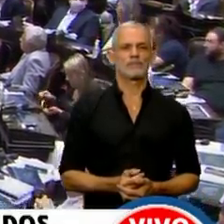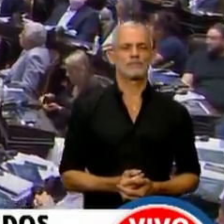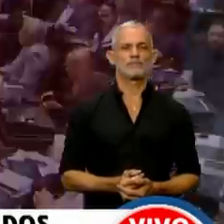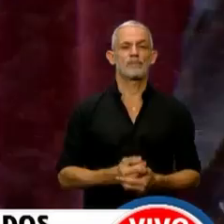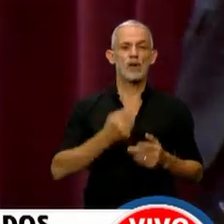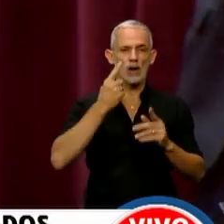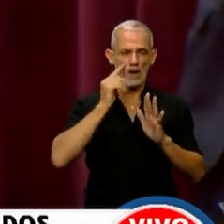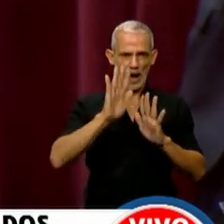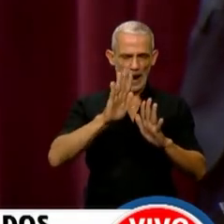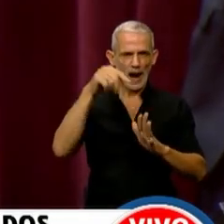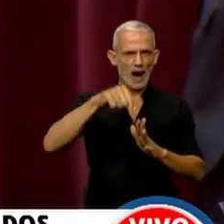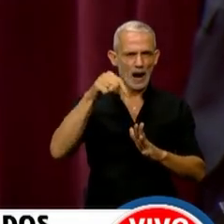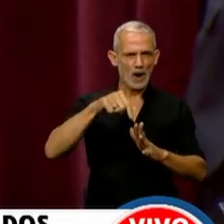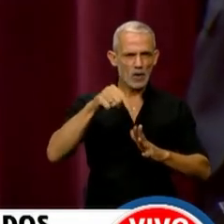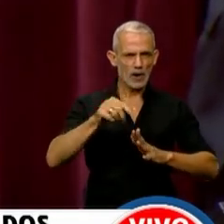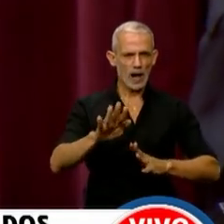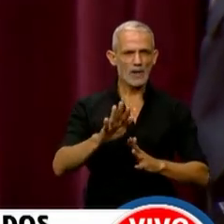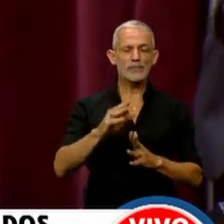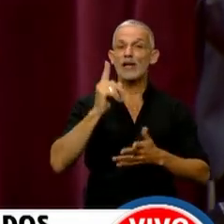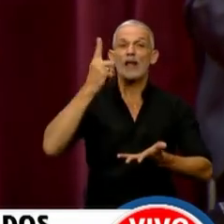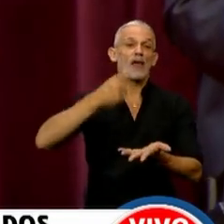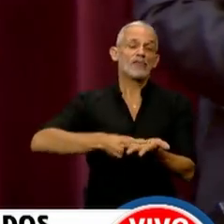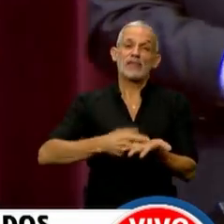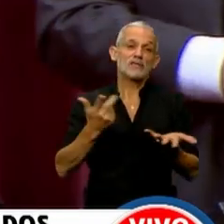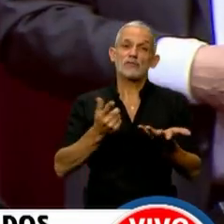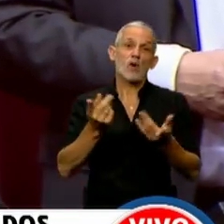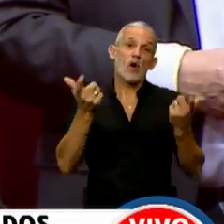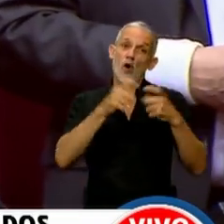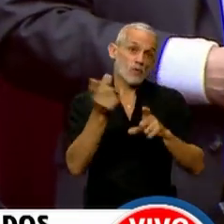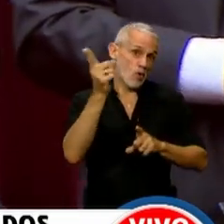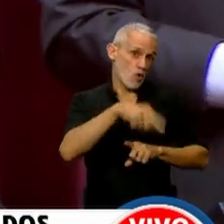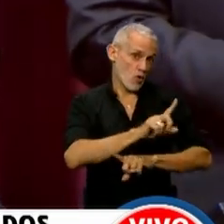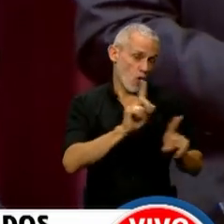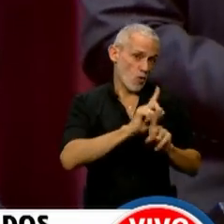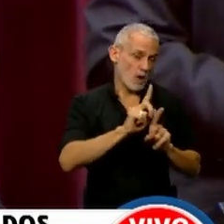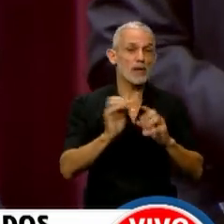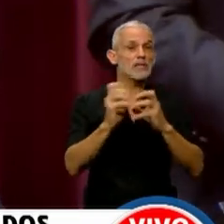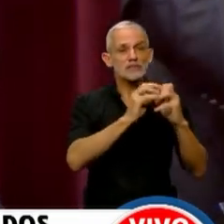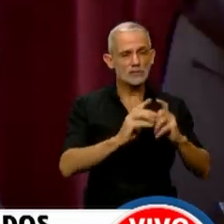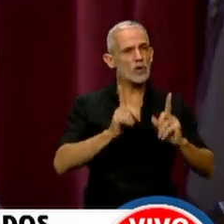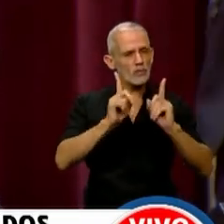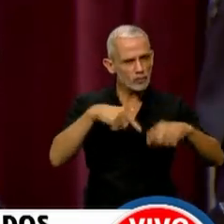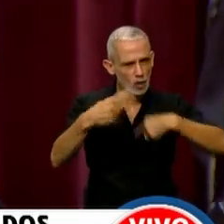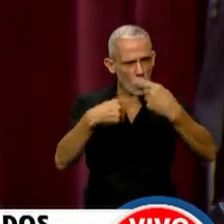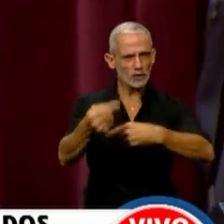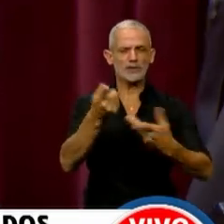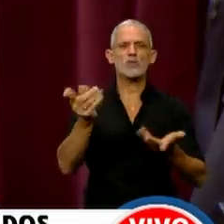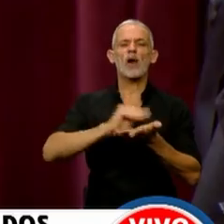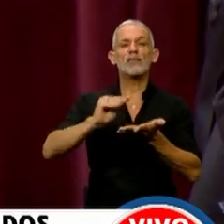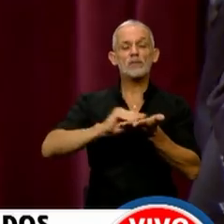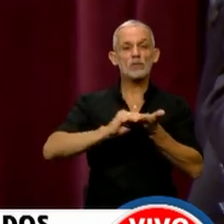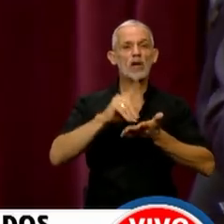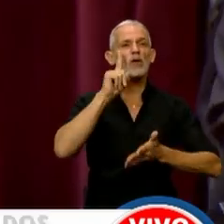atento atento la decisión de no volver a comisión continúa la sesión en el uso de la palabra el diputado